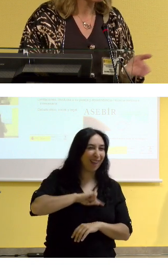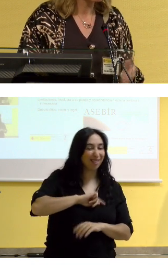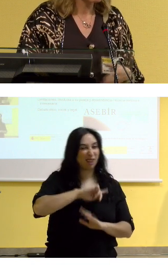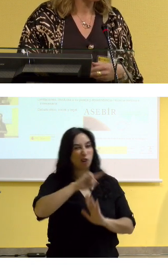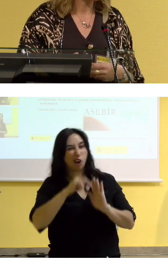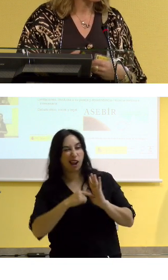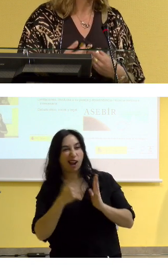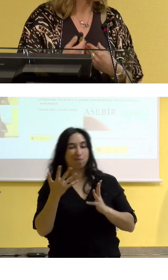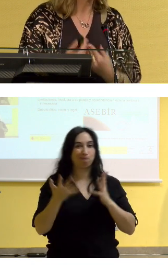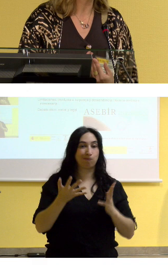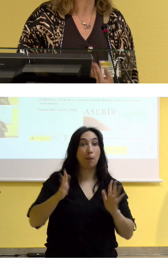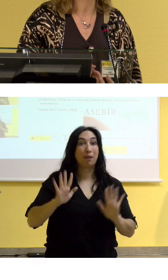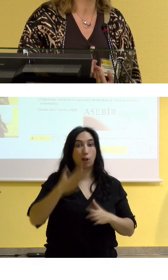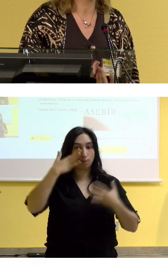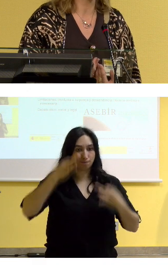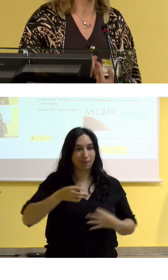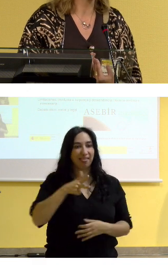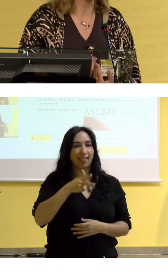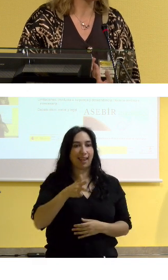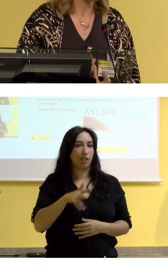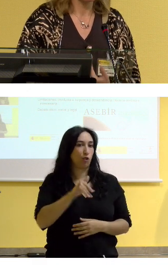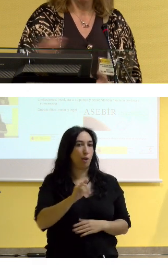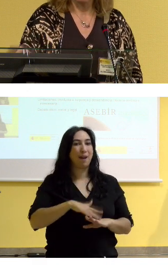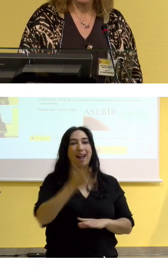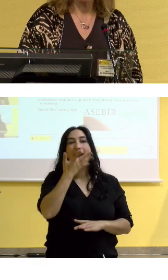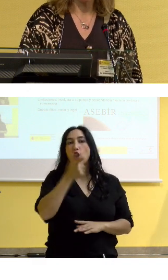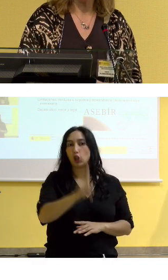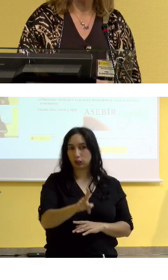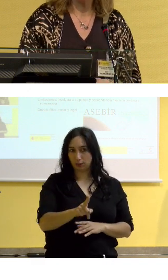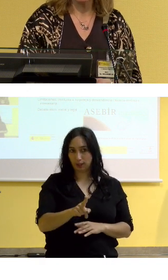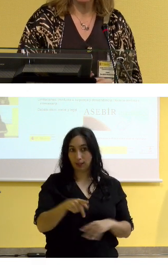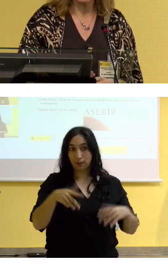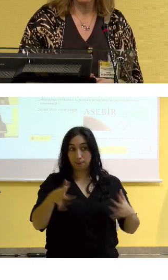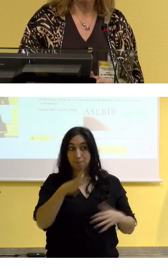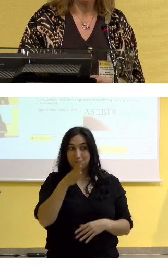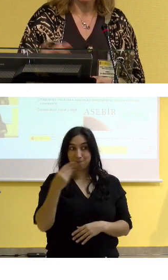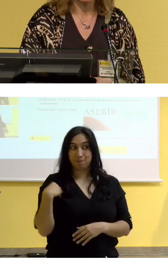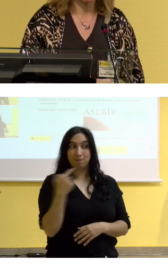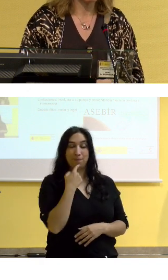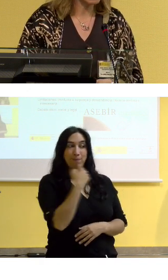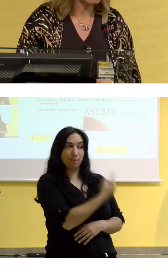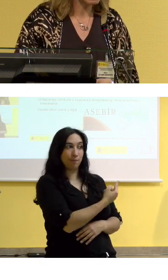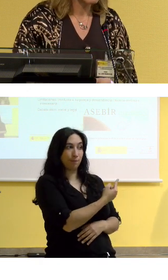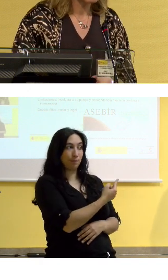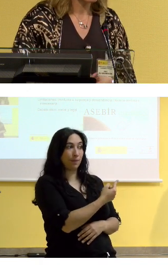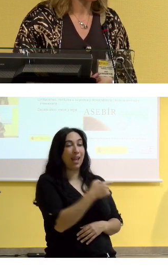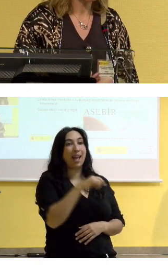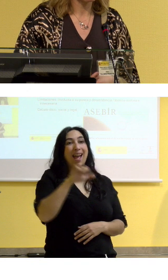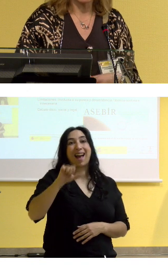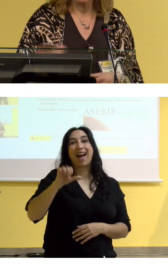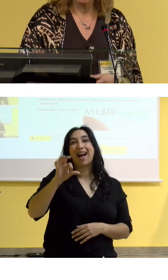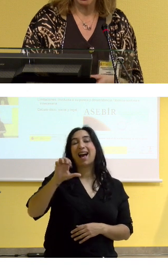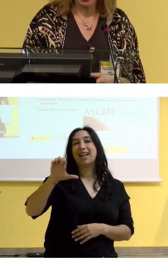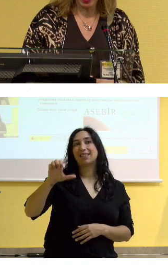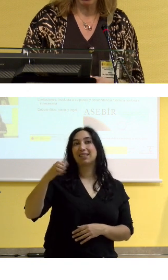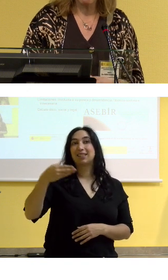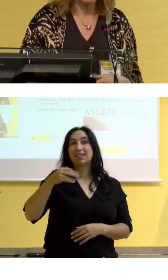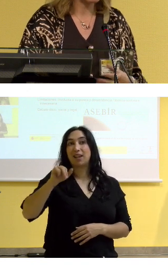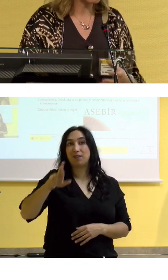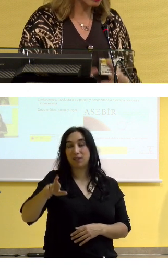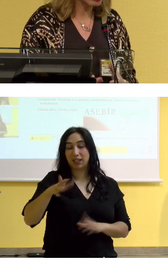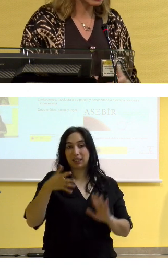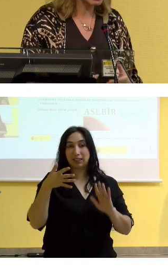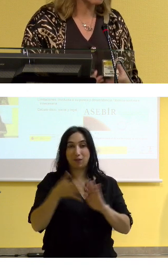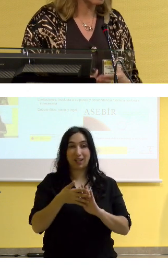legal, pero es real que tienen derecho a no saber. Por eso, como os pongo aquí, ASEBIR, que son la Asociación